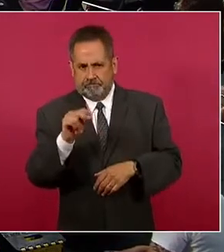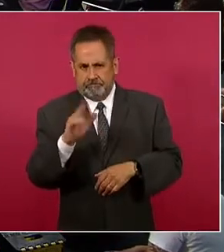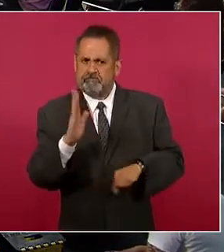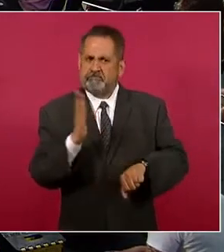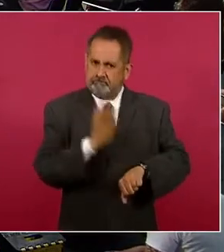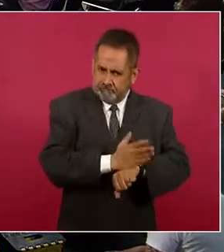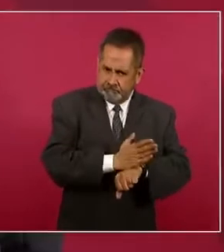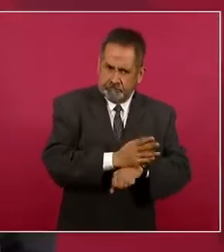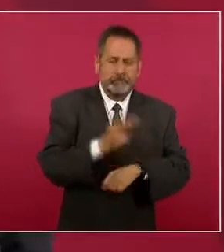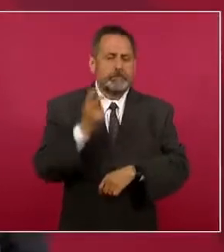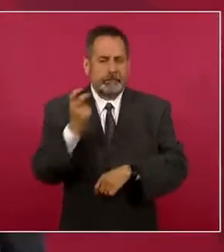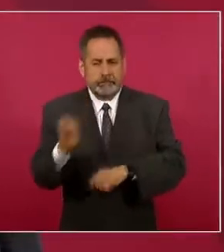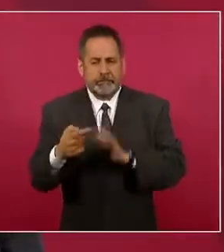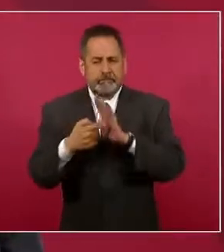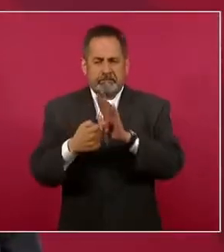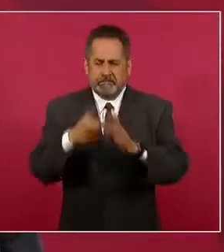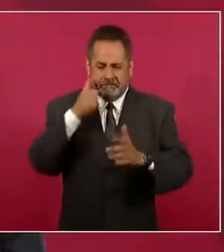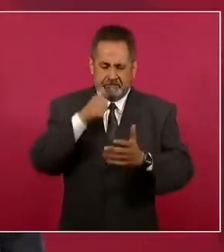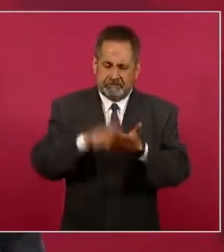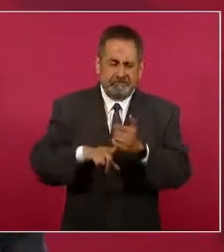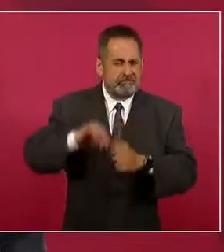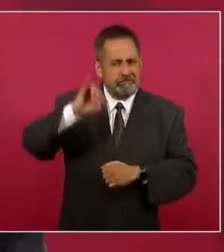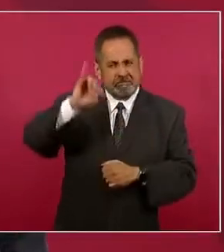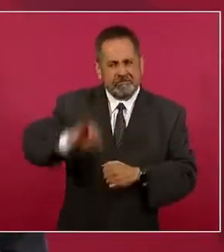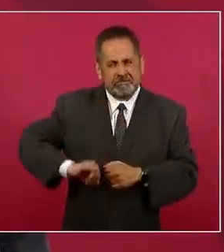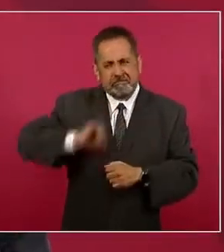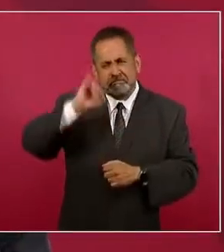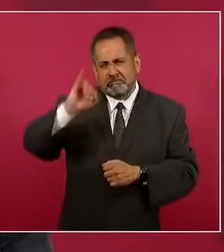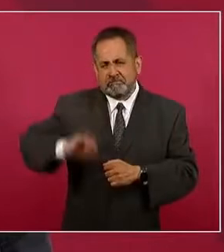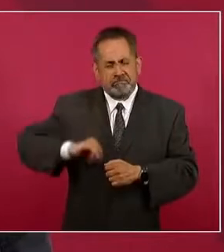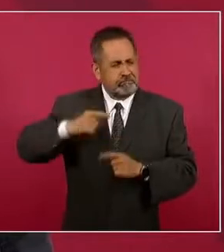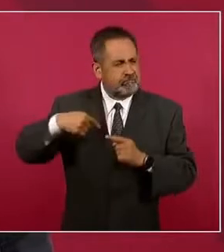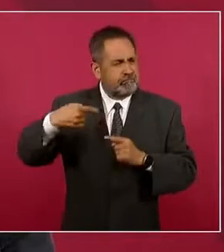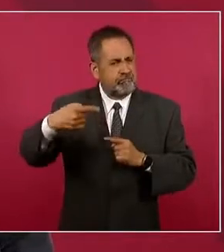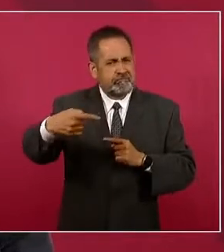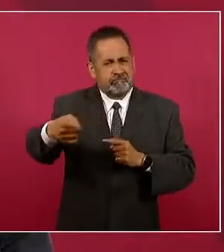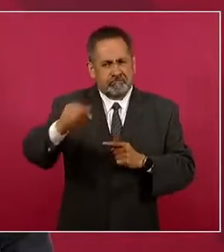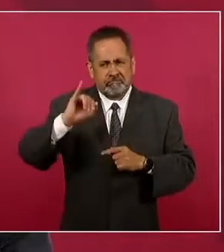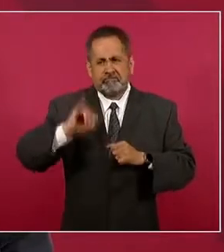presentar jueves tras jueves,